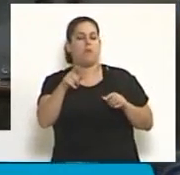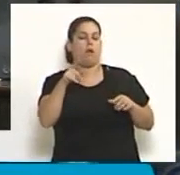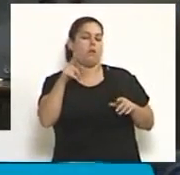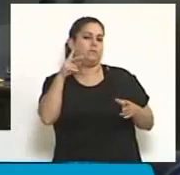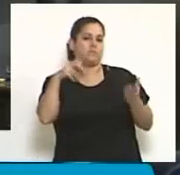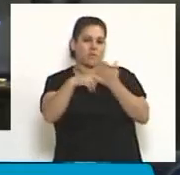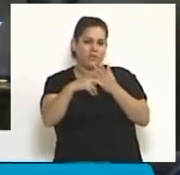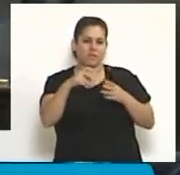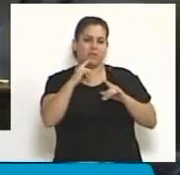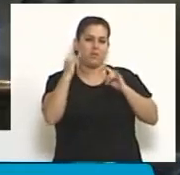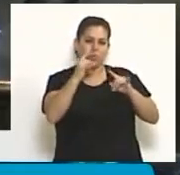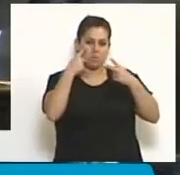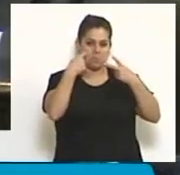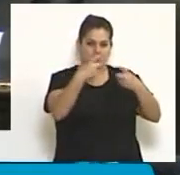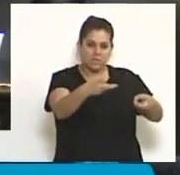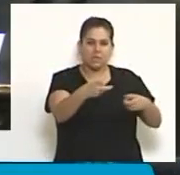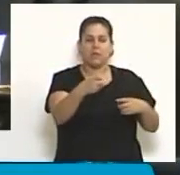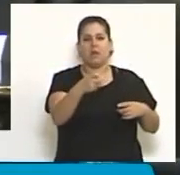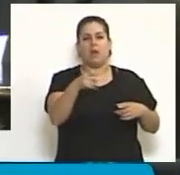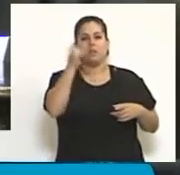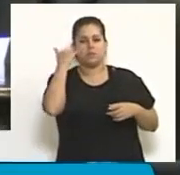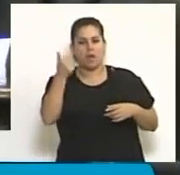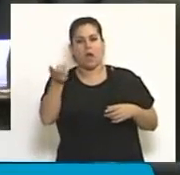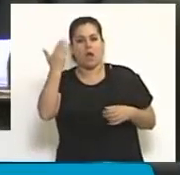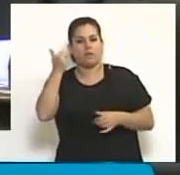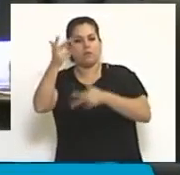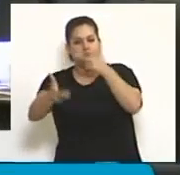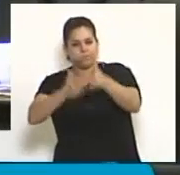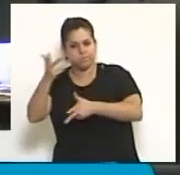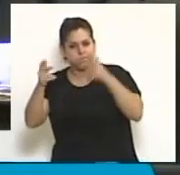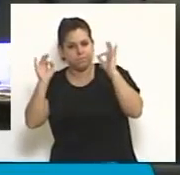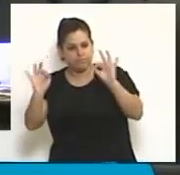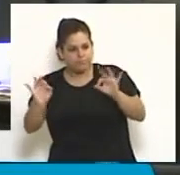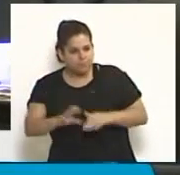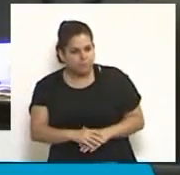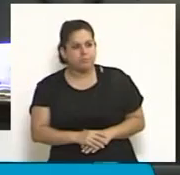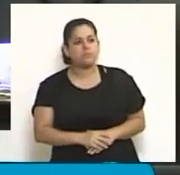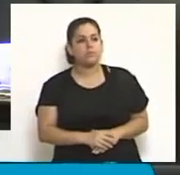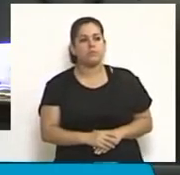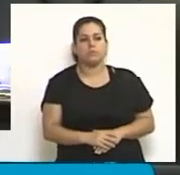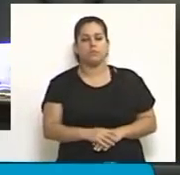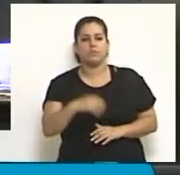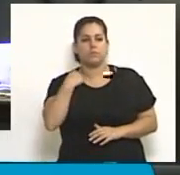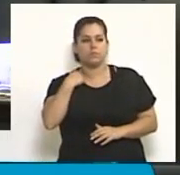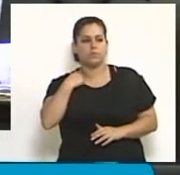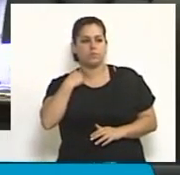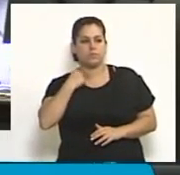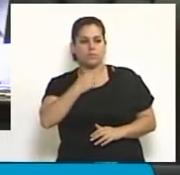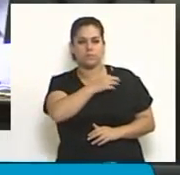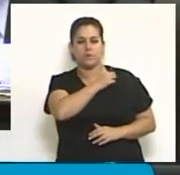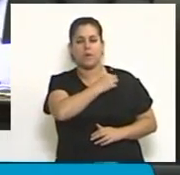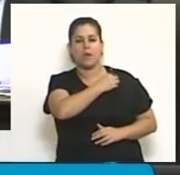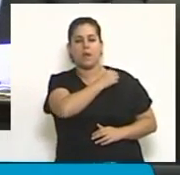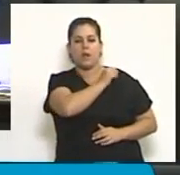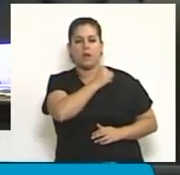Código Procesal Penal de la Nación, la que ya fue expresada oportunamente. Del mismo modo, manifestamos